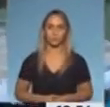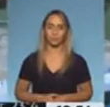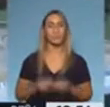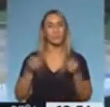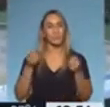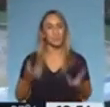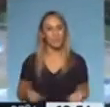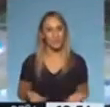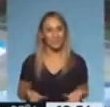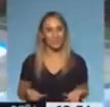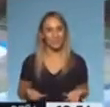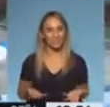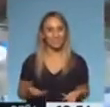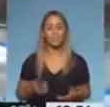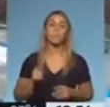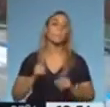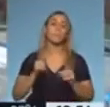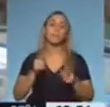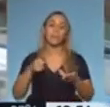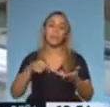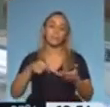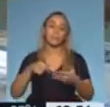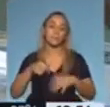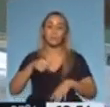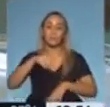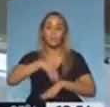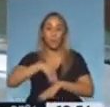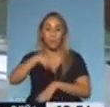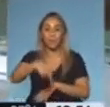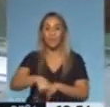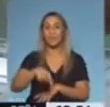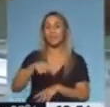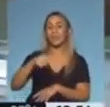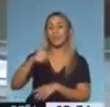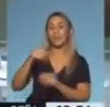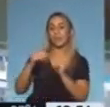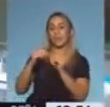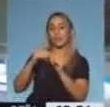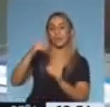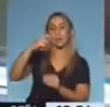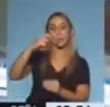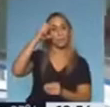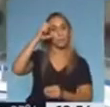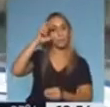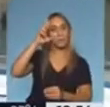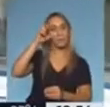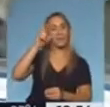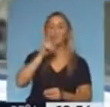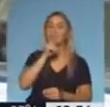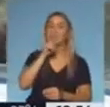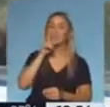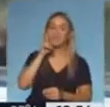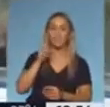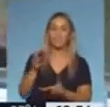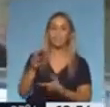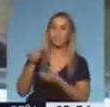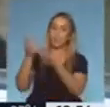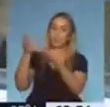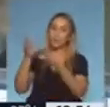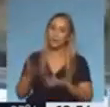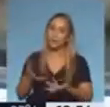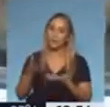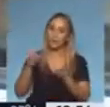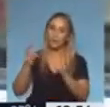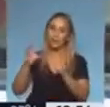Muy bien, el segmento, la columna de Pedro Peretti, con quien ya estamos en comunicación. ¿Cómo estás, Pedro? Buenas noches. Te presento y entro